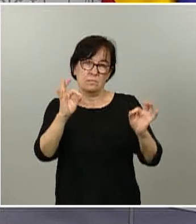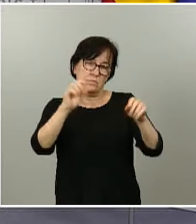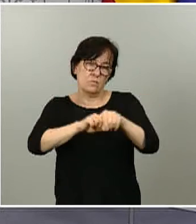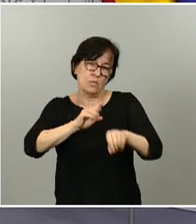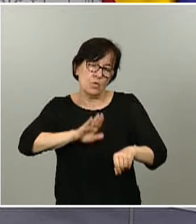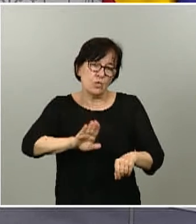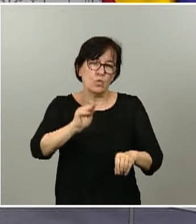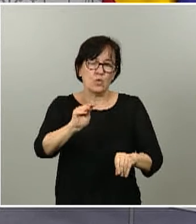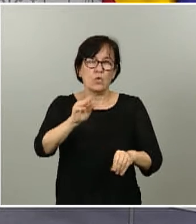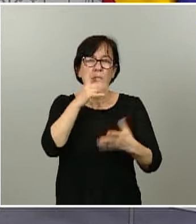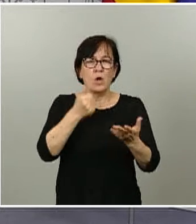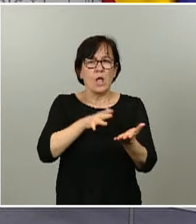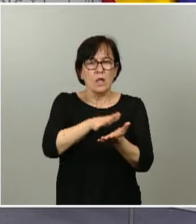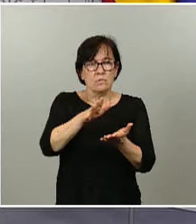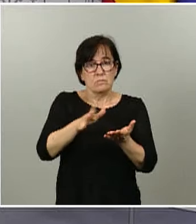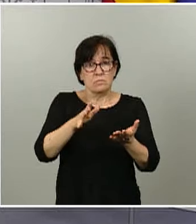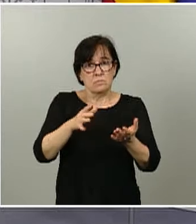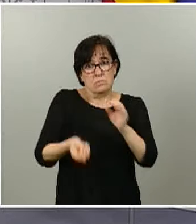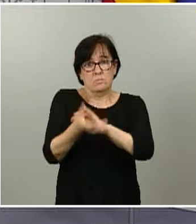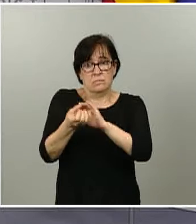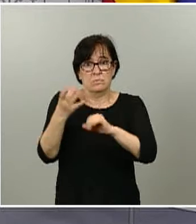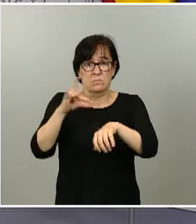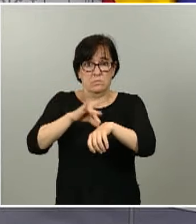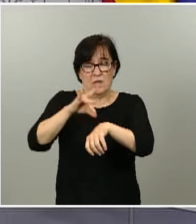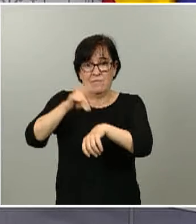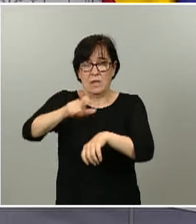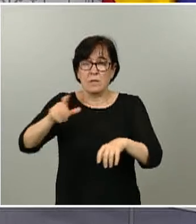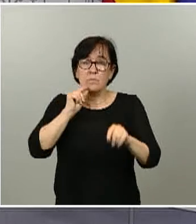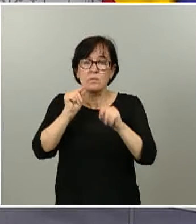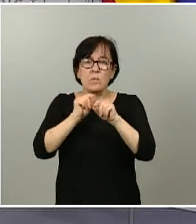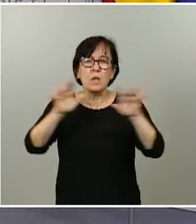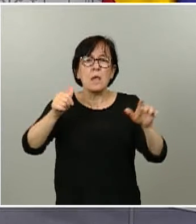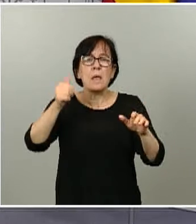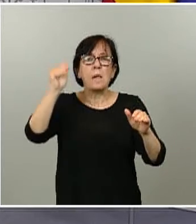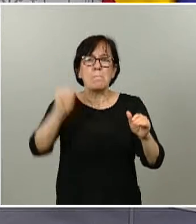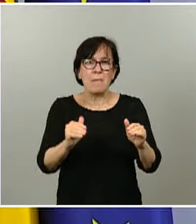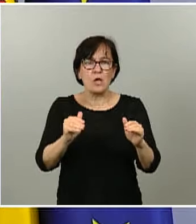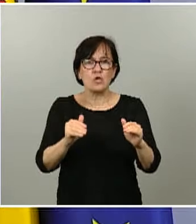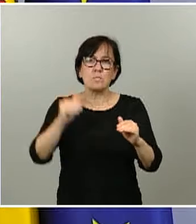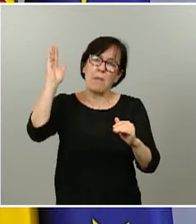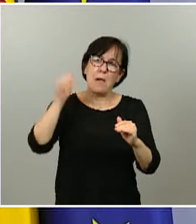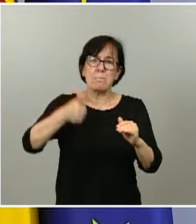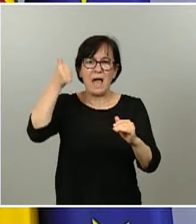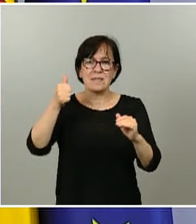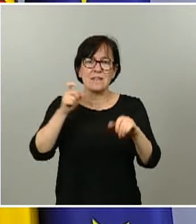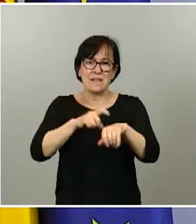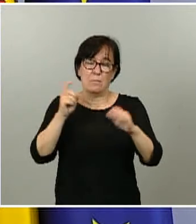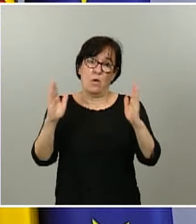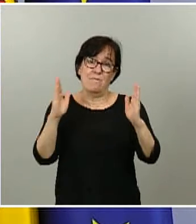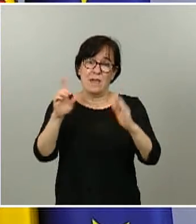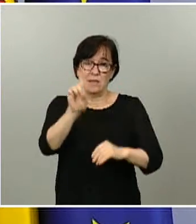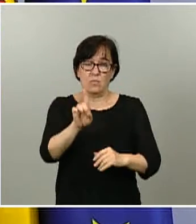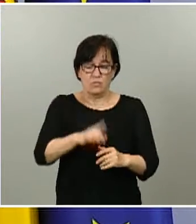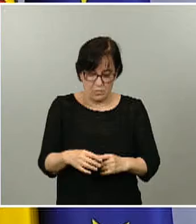casos que ha tenido en esta pandemia, tendrá que quedarse más o menos tiempo en la fase 1. Muchas gracias, Noelia. Pues mire, en